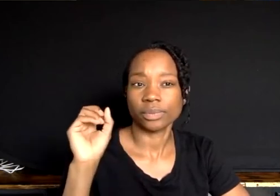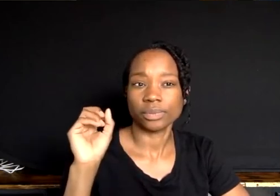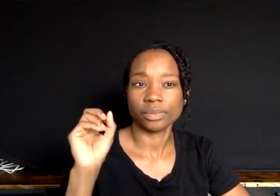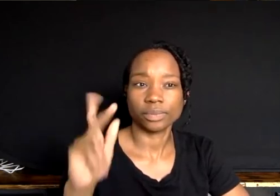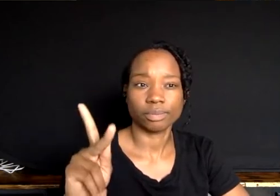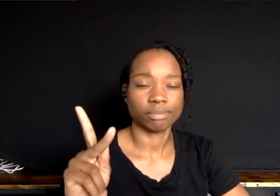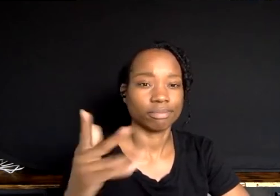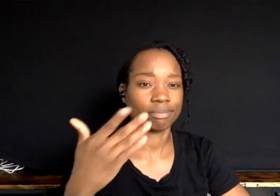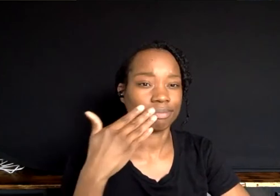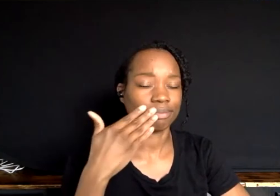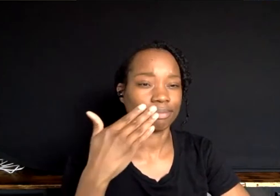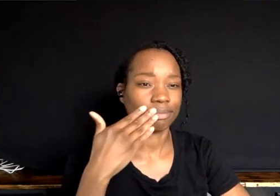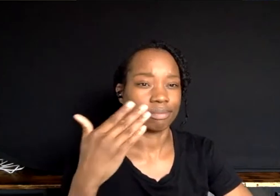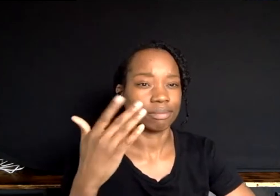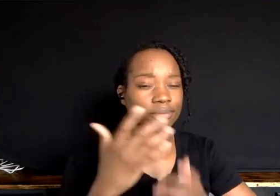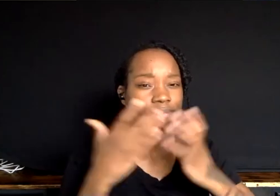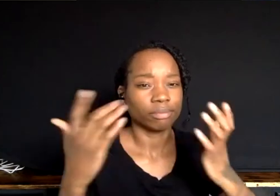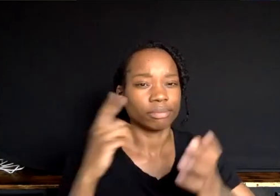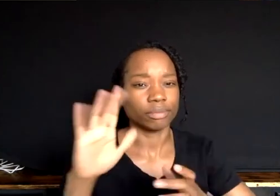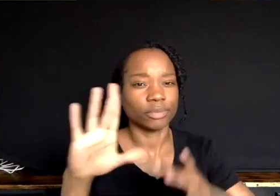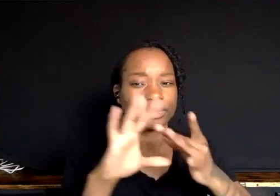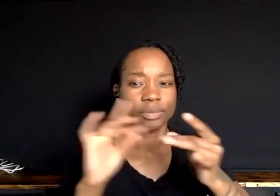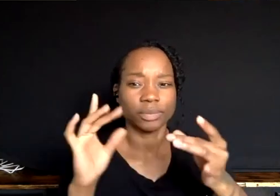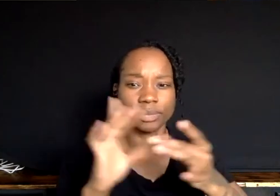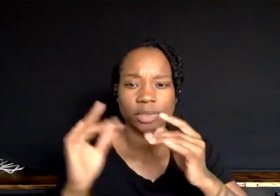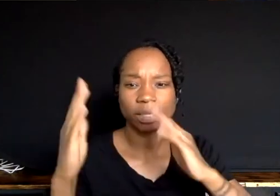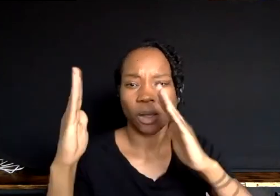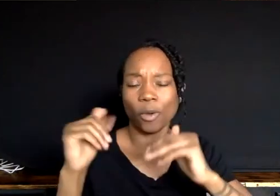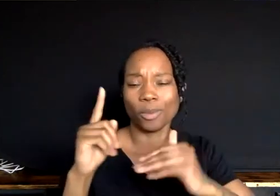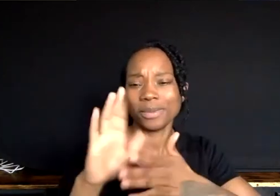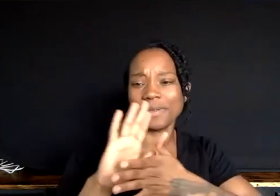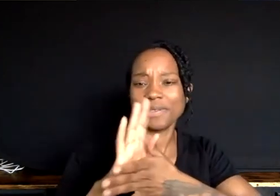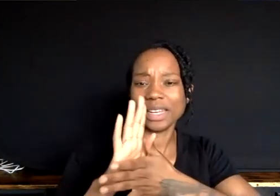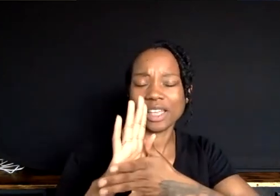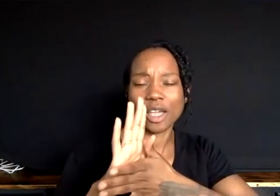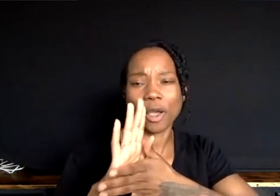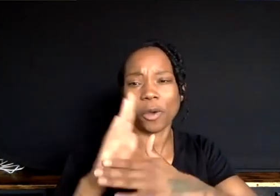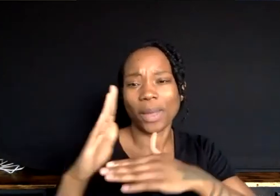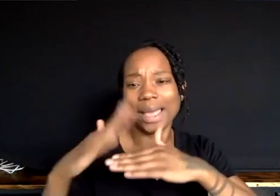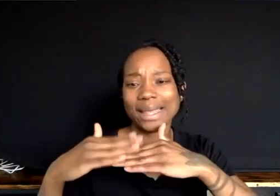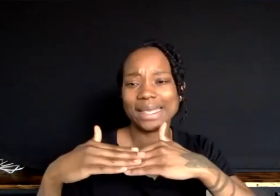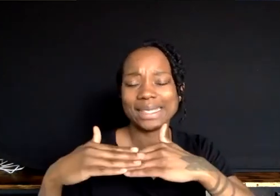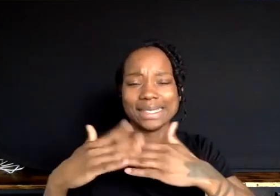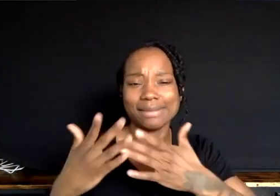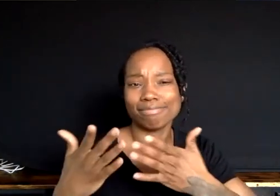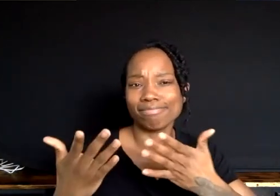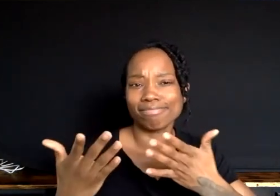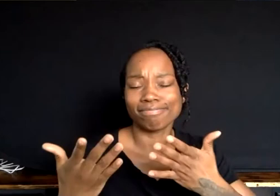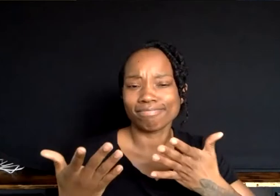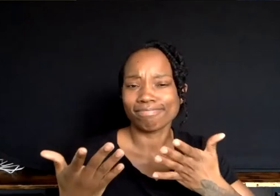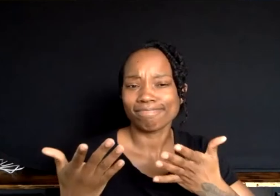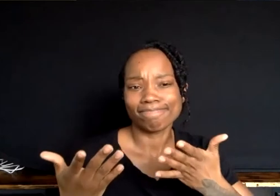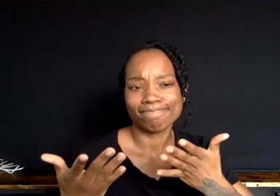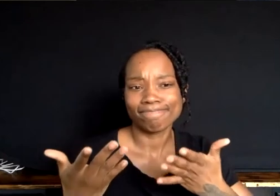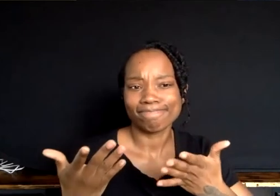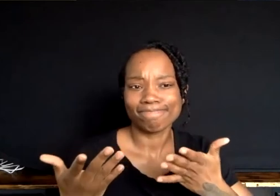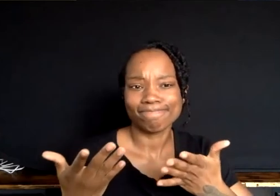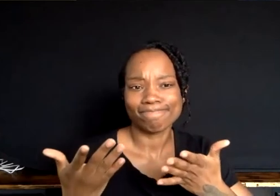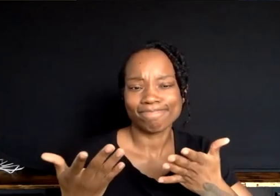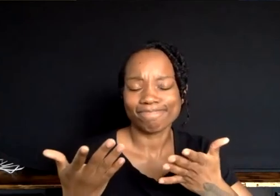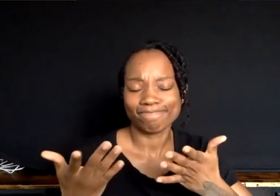Okay. Gracias por sus comentarios. Espero que estos videos, por lo menos,